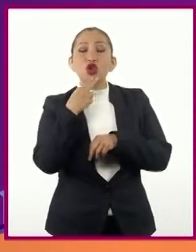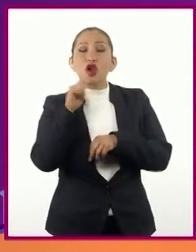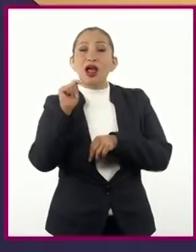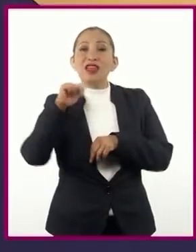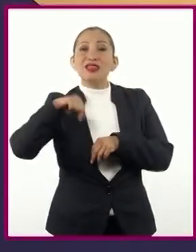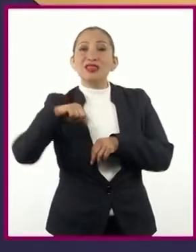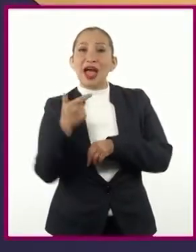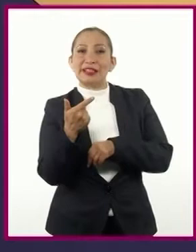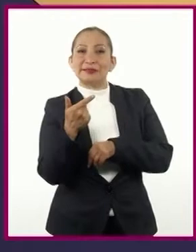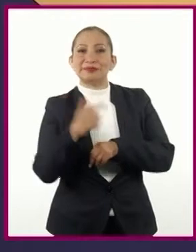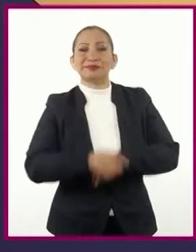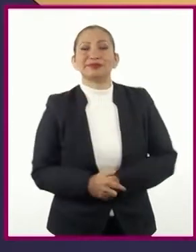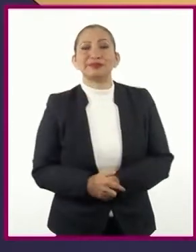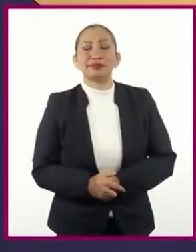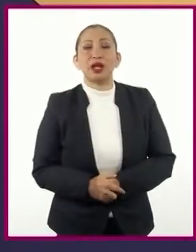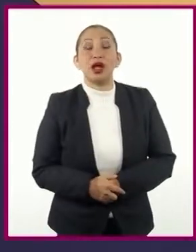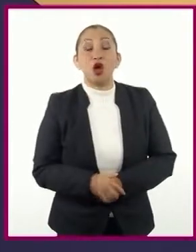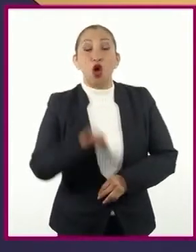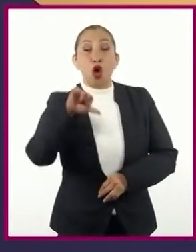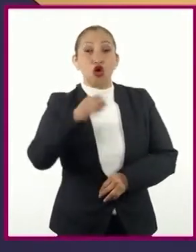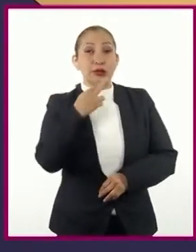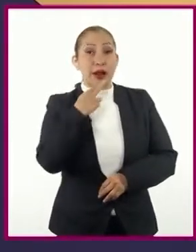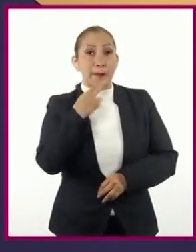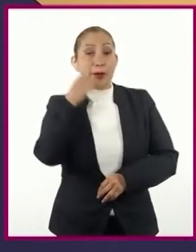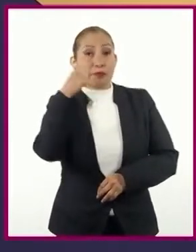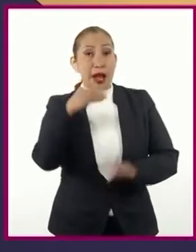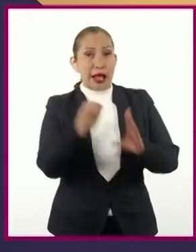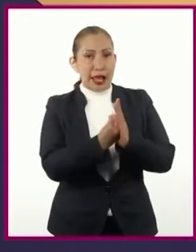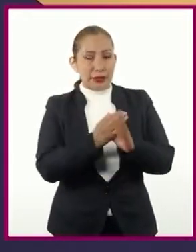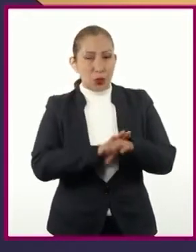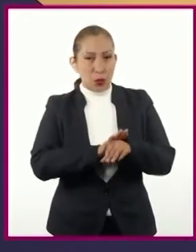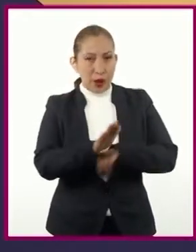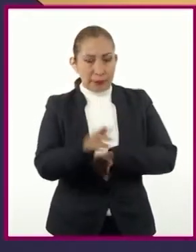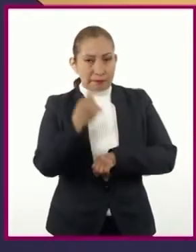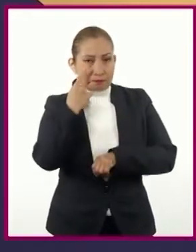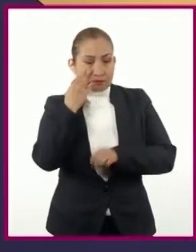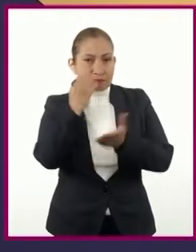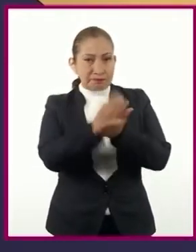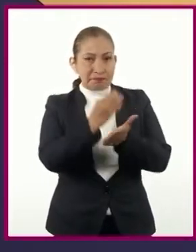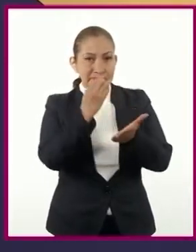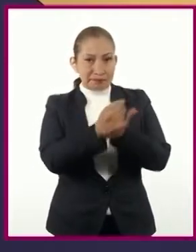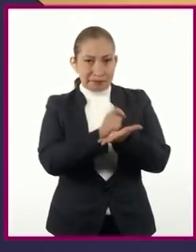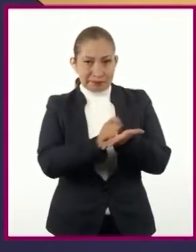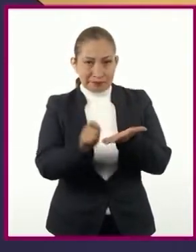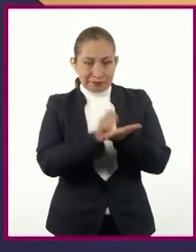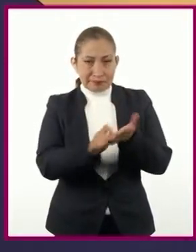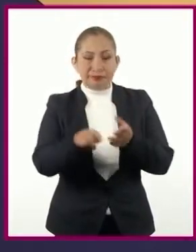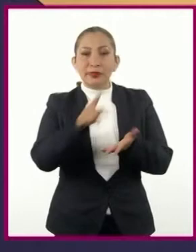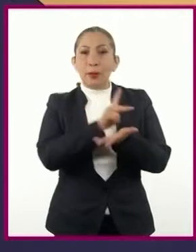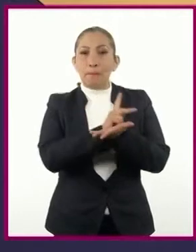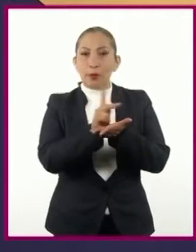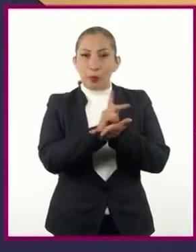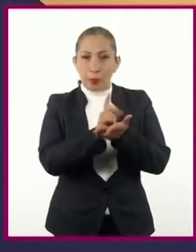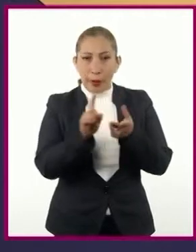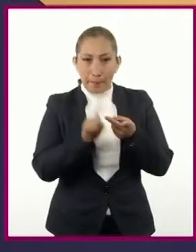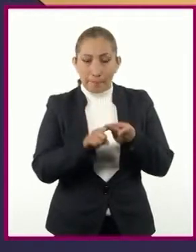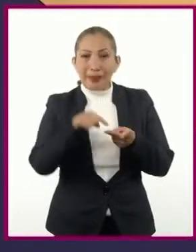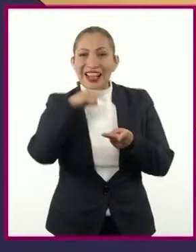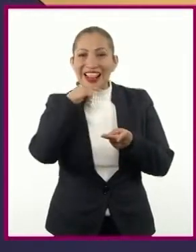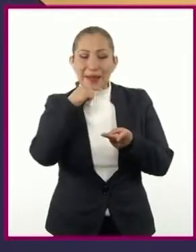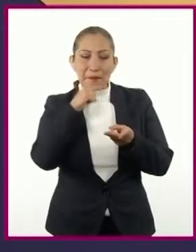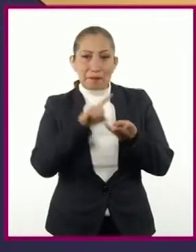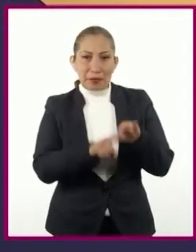tangente. Los materiales que se utilizan para la sesión son cuaderno de apuntes, bolígrafo,